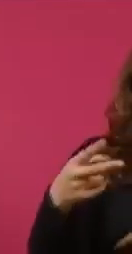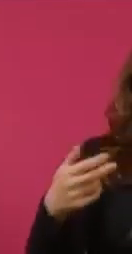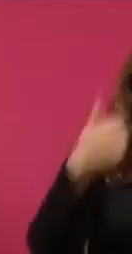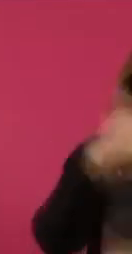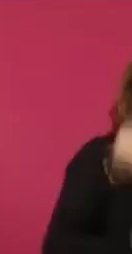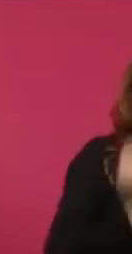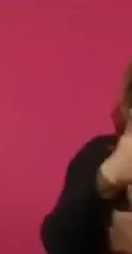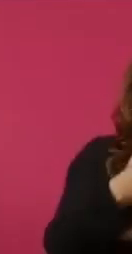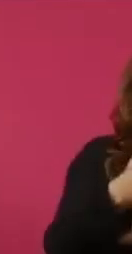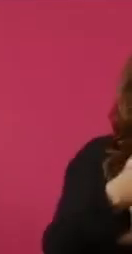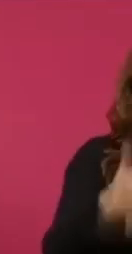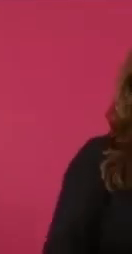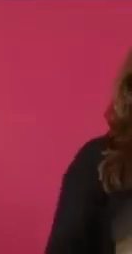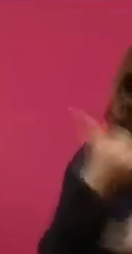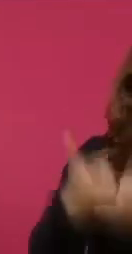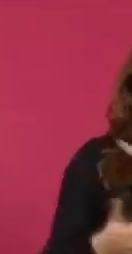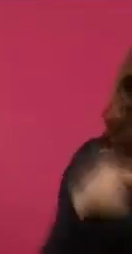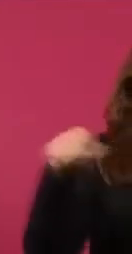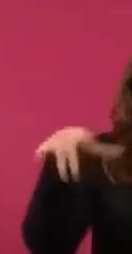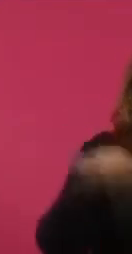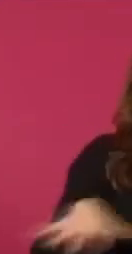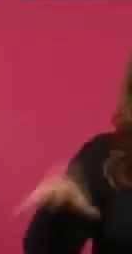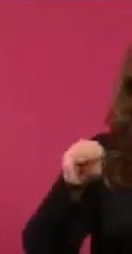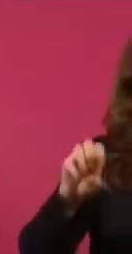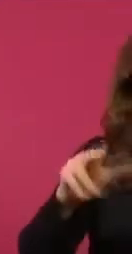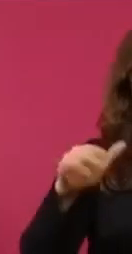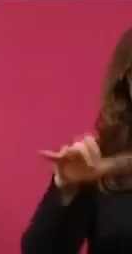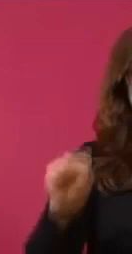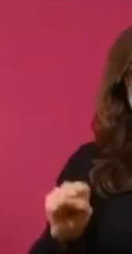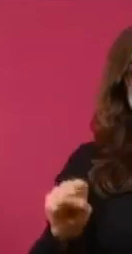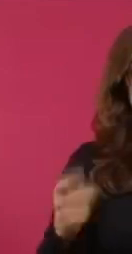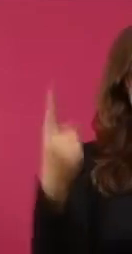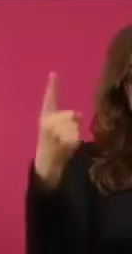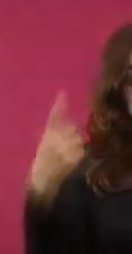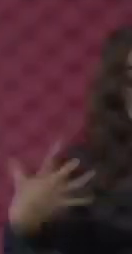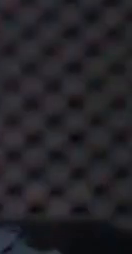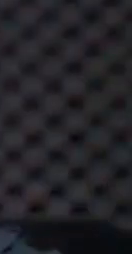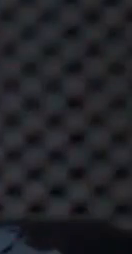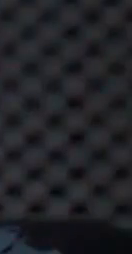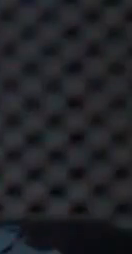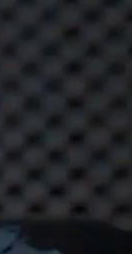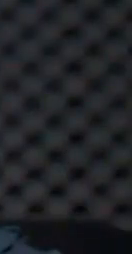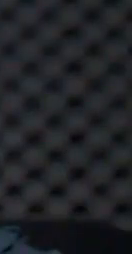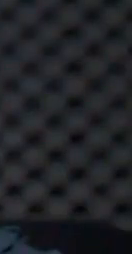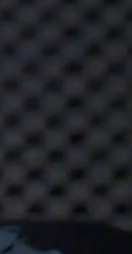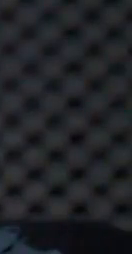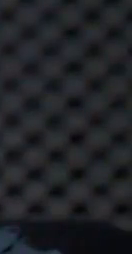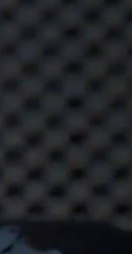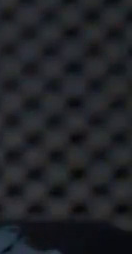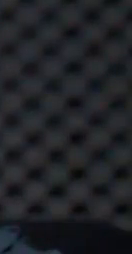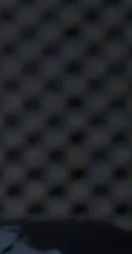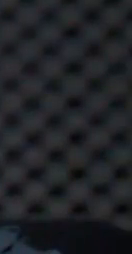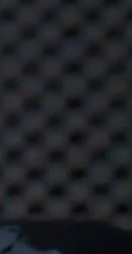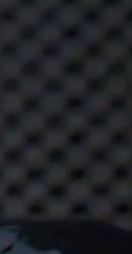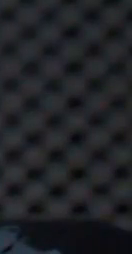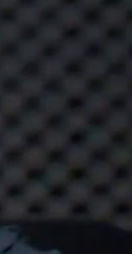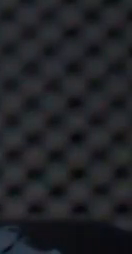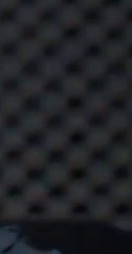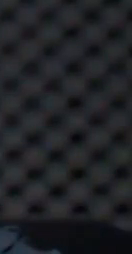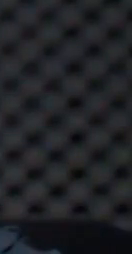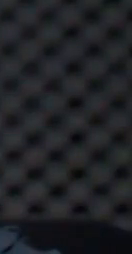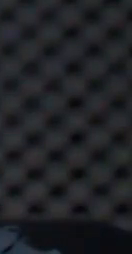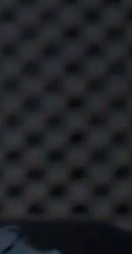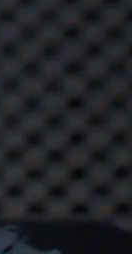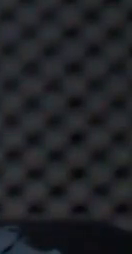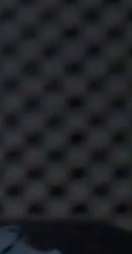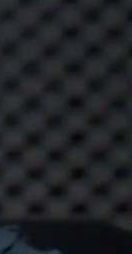nuestras clases de la secundaria hasta la universidad. Pero eso sí, le dedicó el resto del tiempo